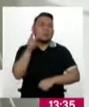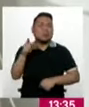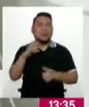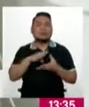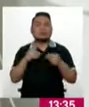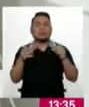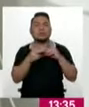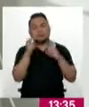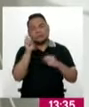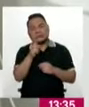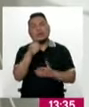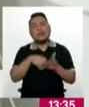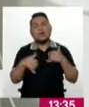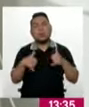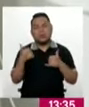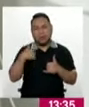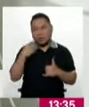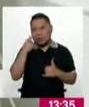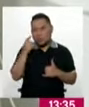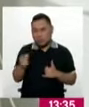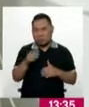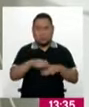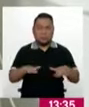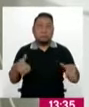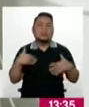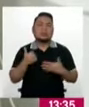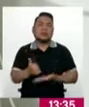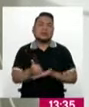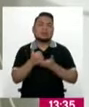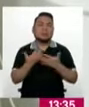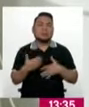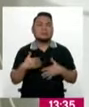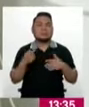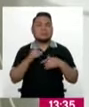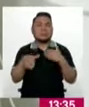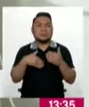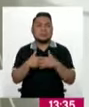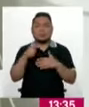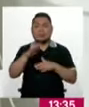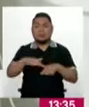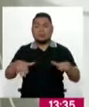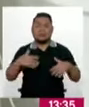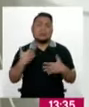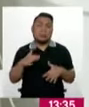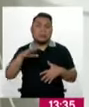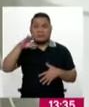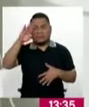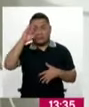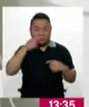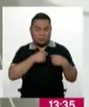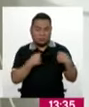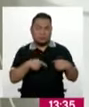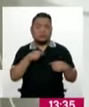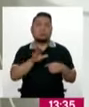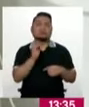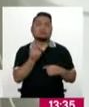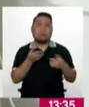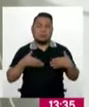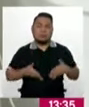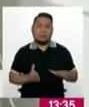dibujos que juegan entonces todo eso siempre me ha ayudado entran con cardiopatías congénitas que muchas veces